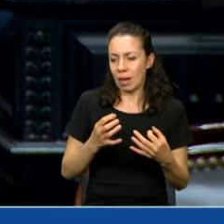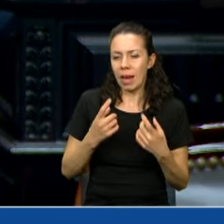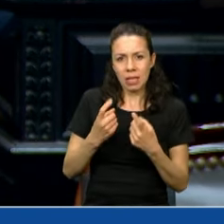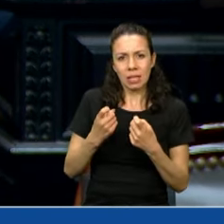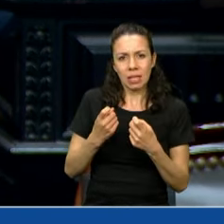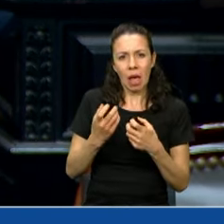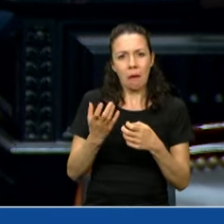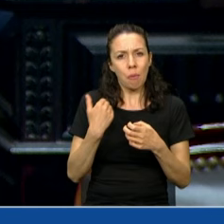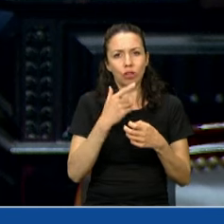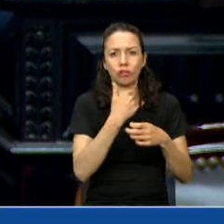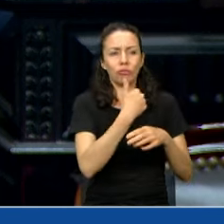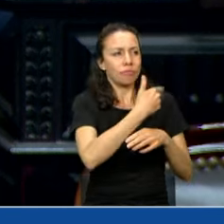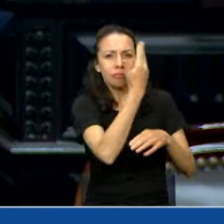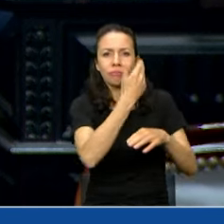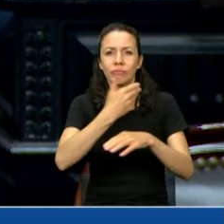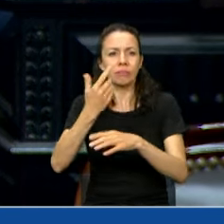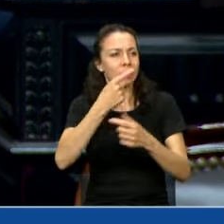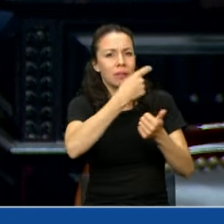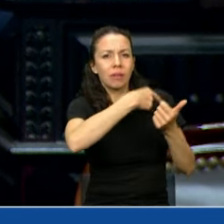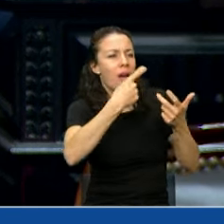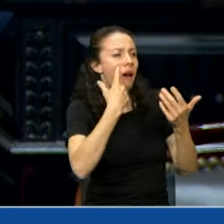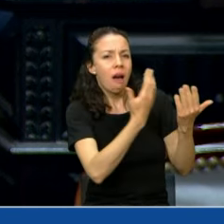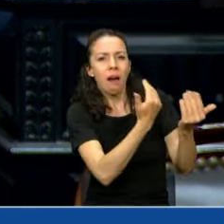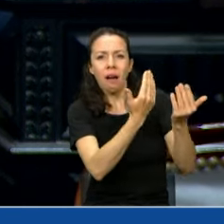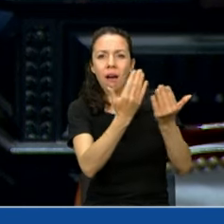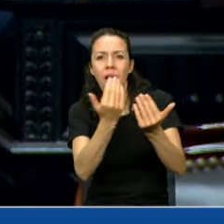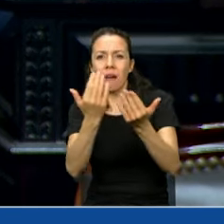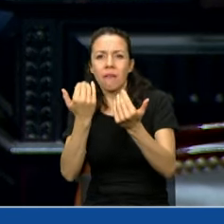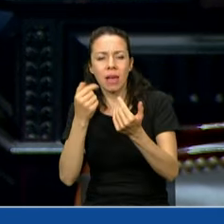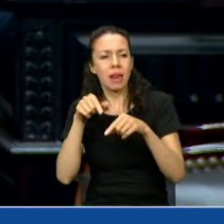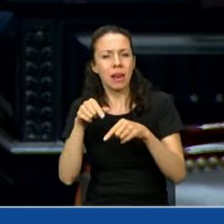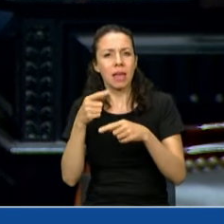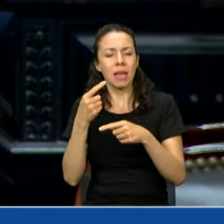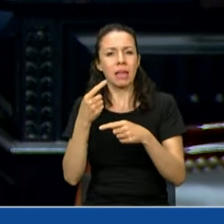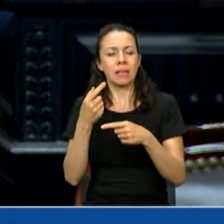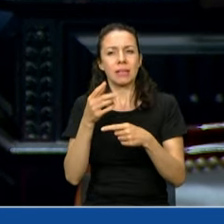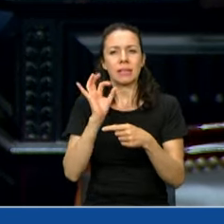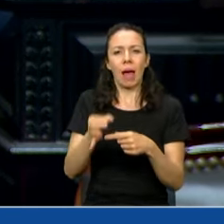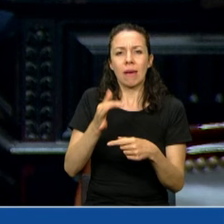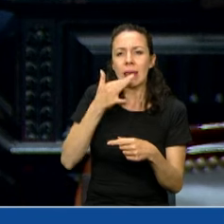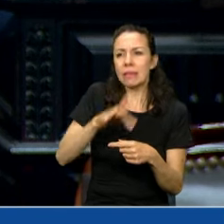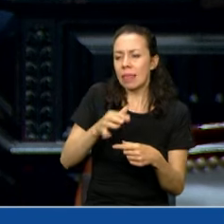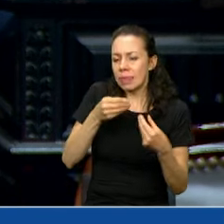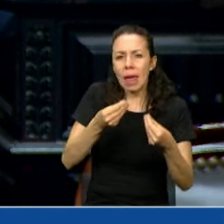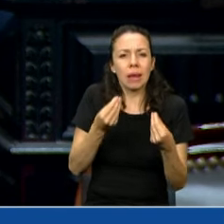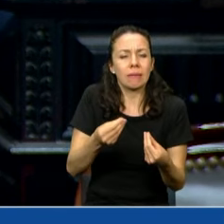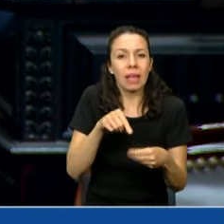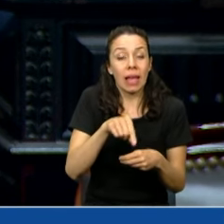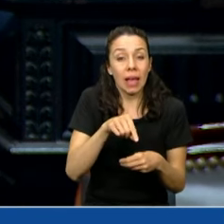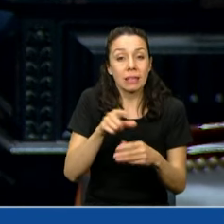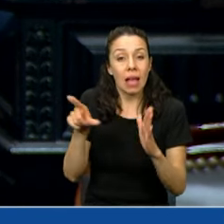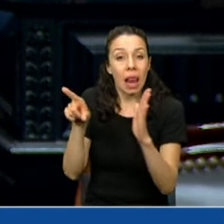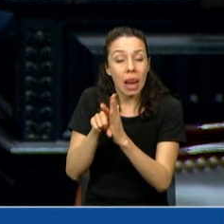para escuchar otras voces e intentar sacarle el velo este mito de que era un negocio una ley Armada para una